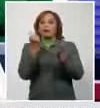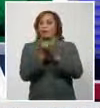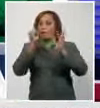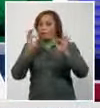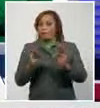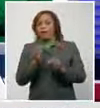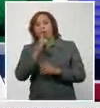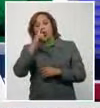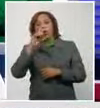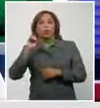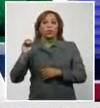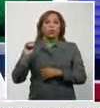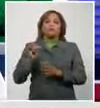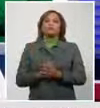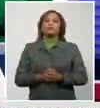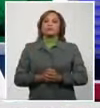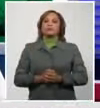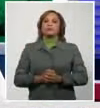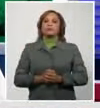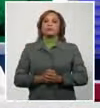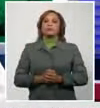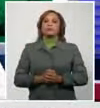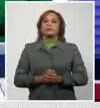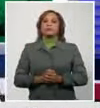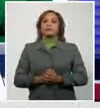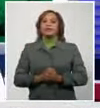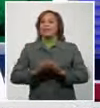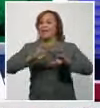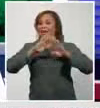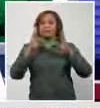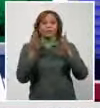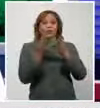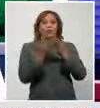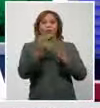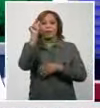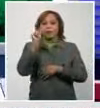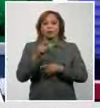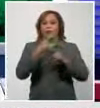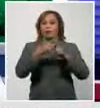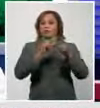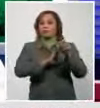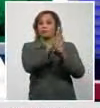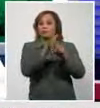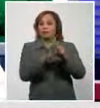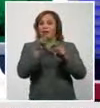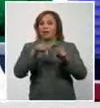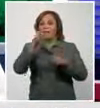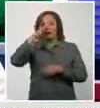no se confirme. Ya en el acumulado de casos diagnosticados en Cuba, el